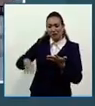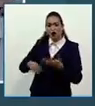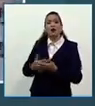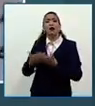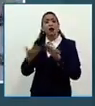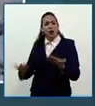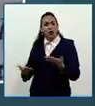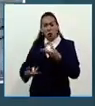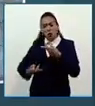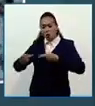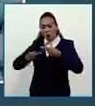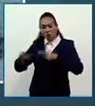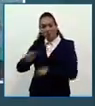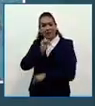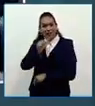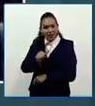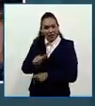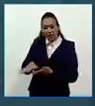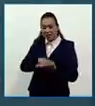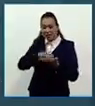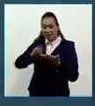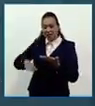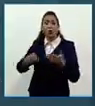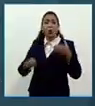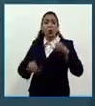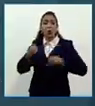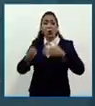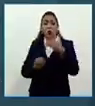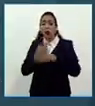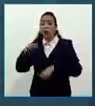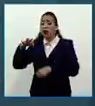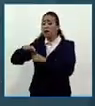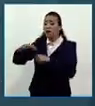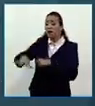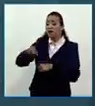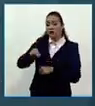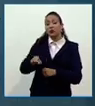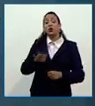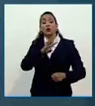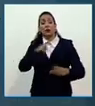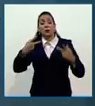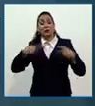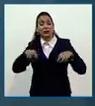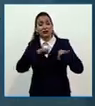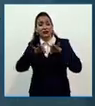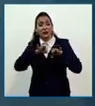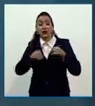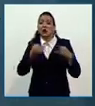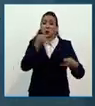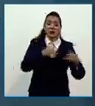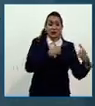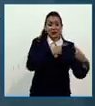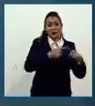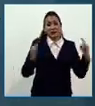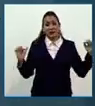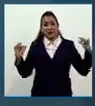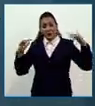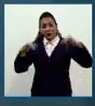judicial. La demanda colectiva es respaldada por 150 juzgadores y 400 trabajadores de distintas partes del país,